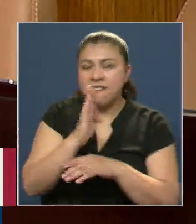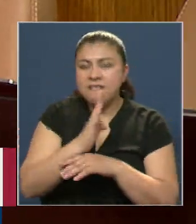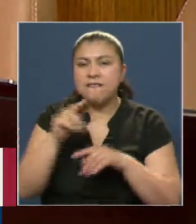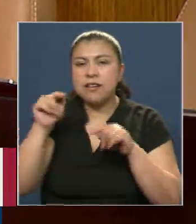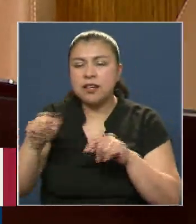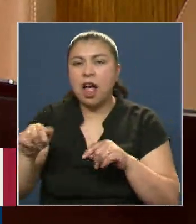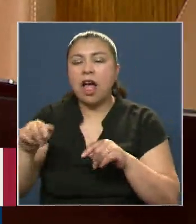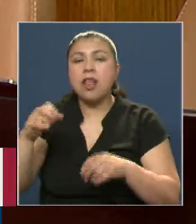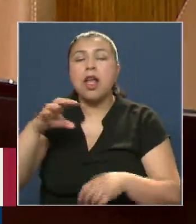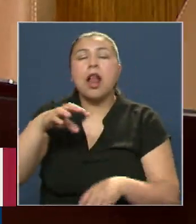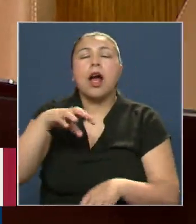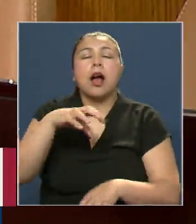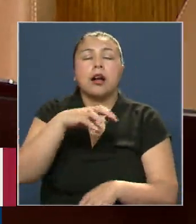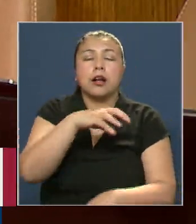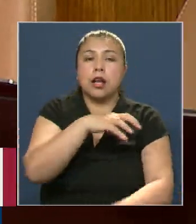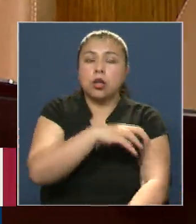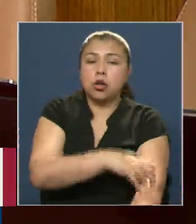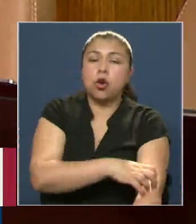región metropolitana.